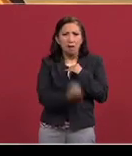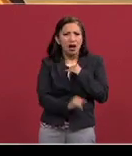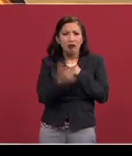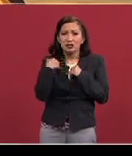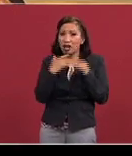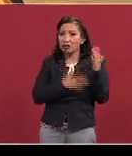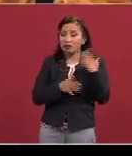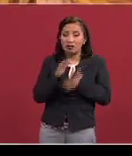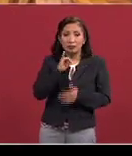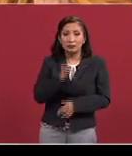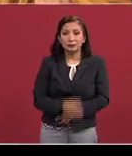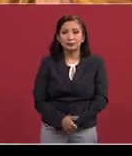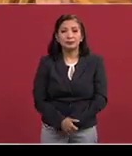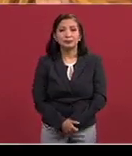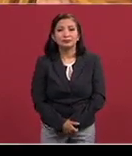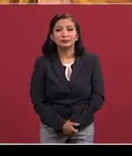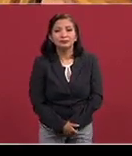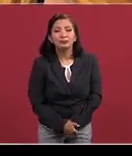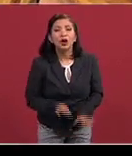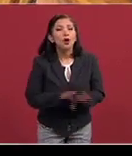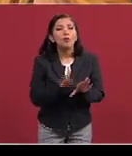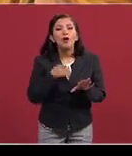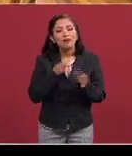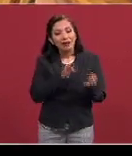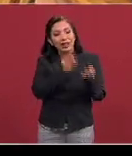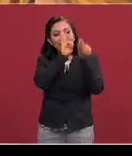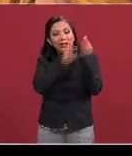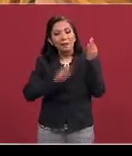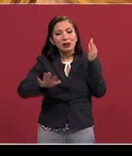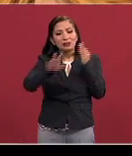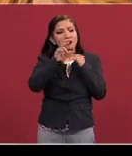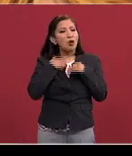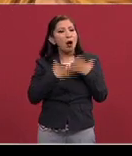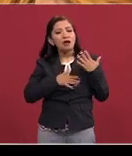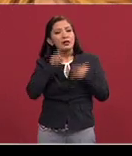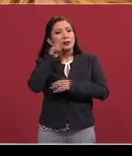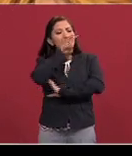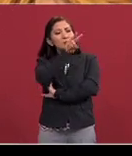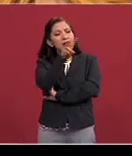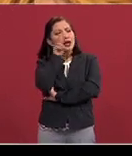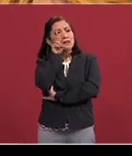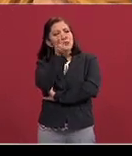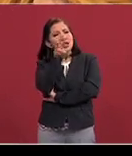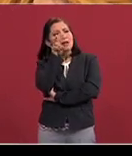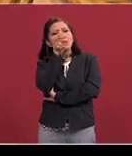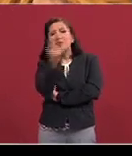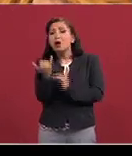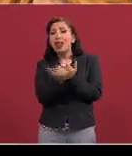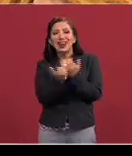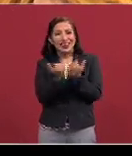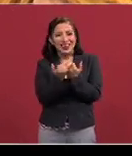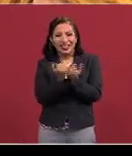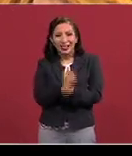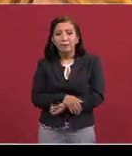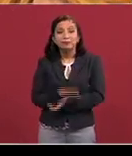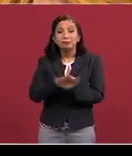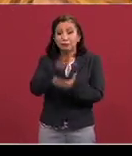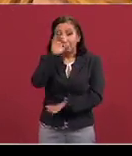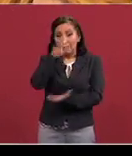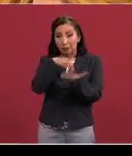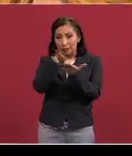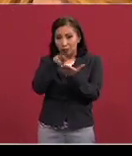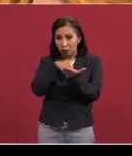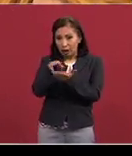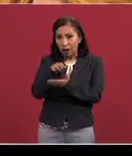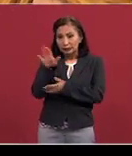cansa, jamás. Es como cuando te pones frente al paisaje, no te cansa. Sigues mirando. Exacto. La mayoría de las obras,